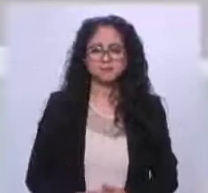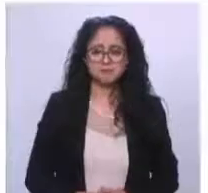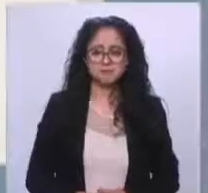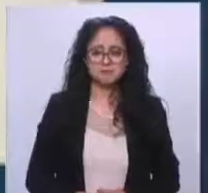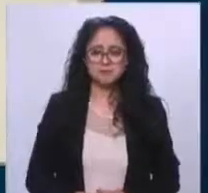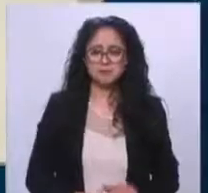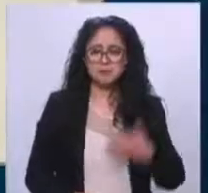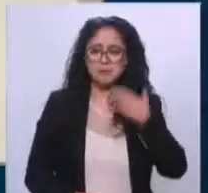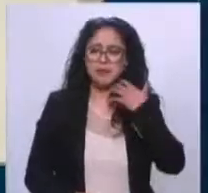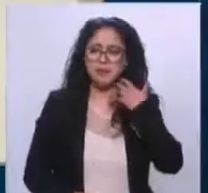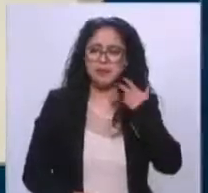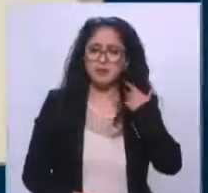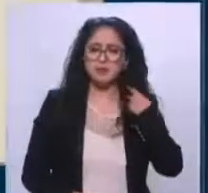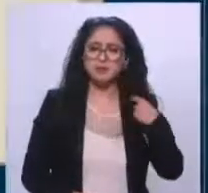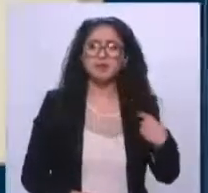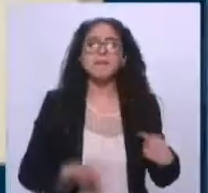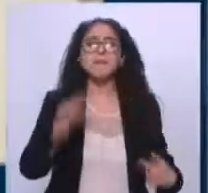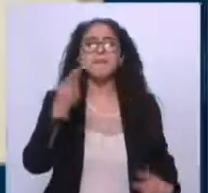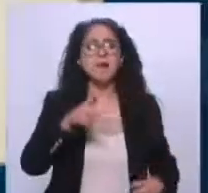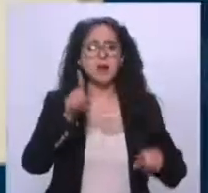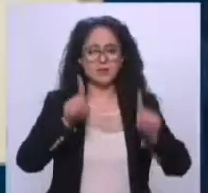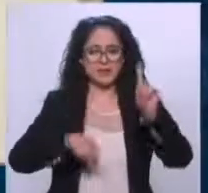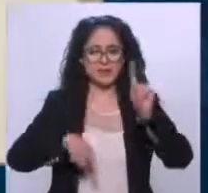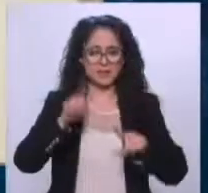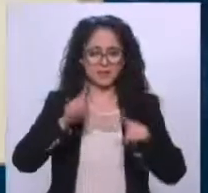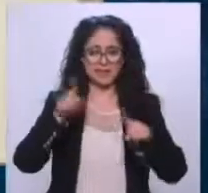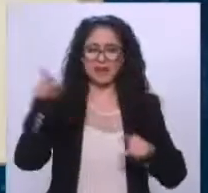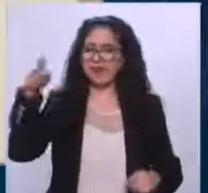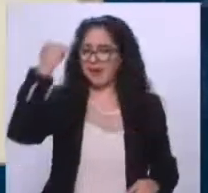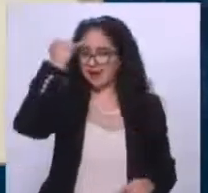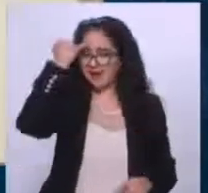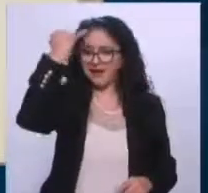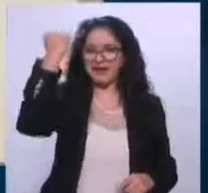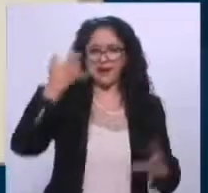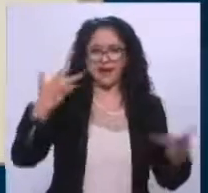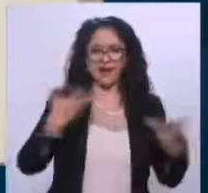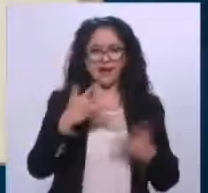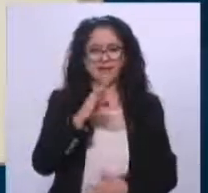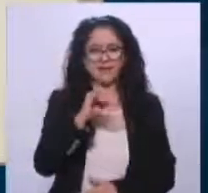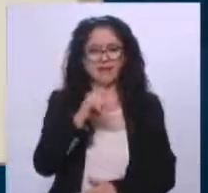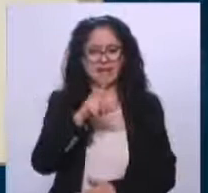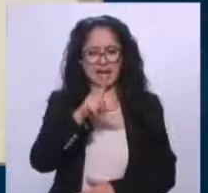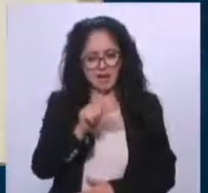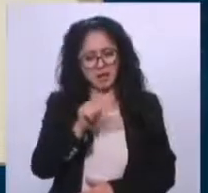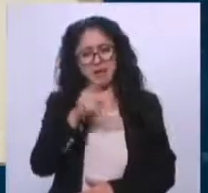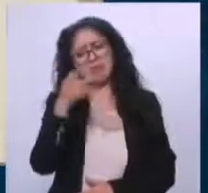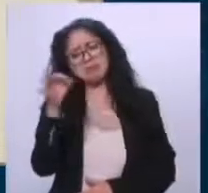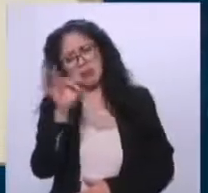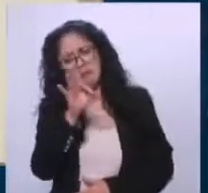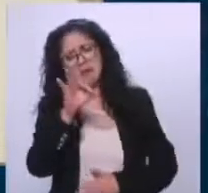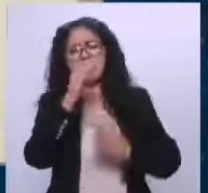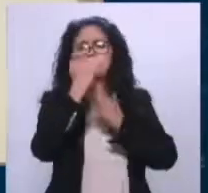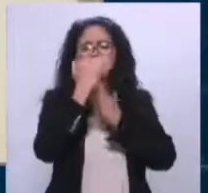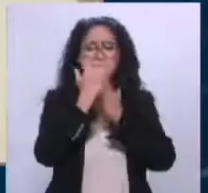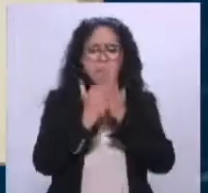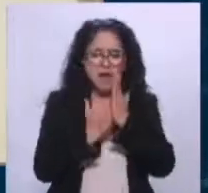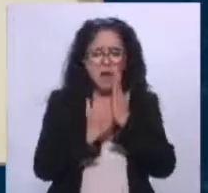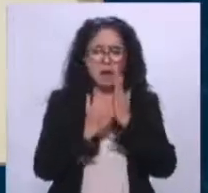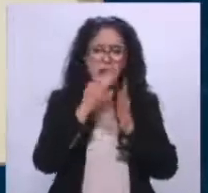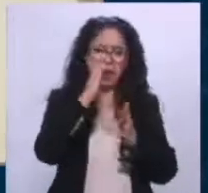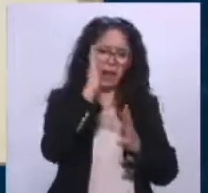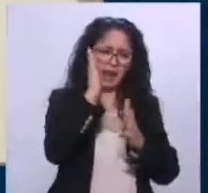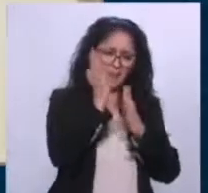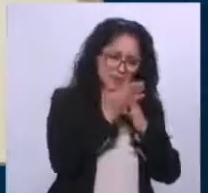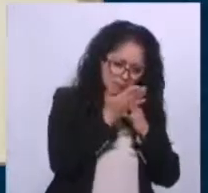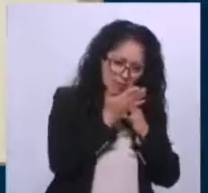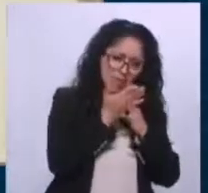todo depende de cuál sea la propuesta de la Fiscalía de manera formal, pero podría tener una disminución de la pena de una mitad o hasta una tercera